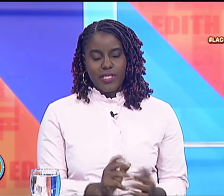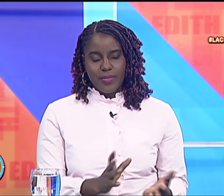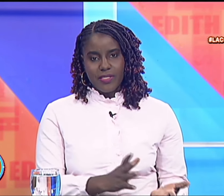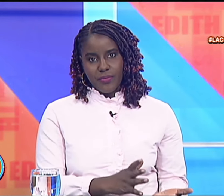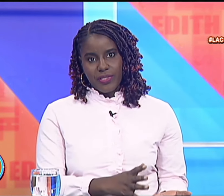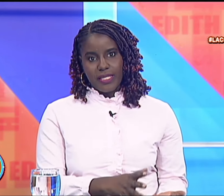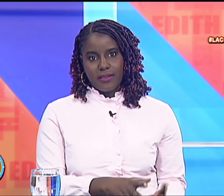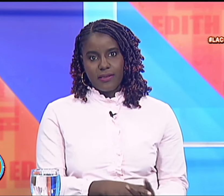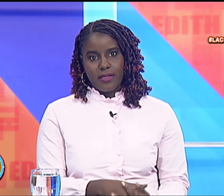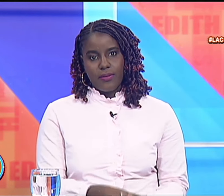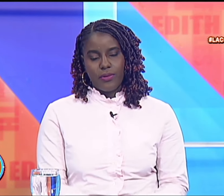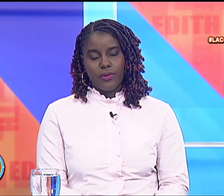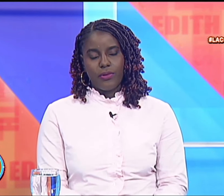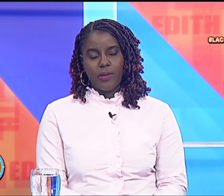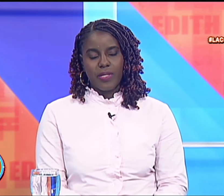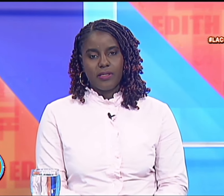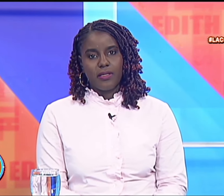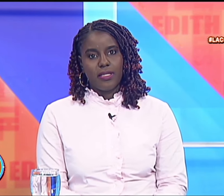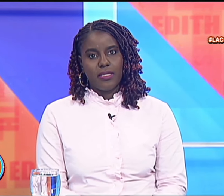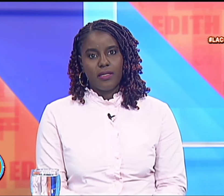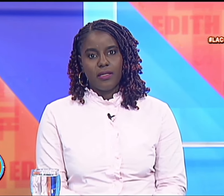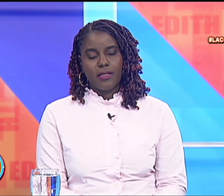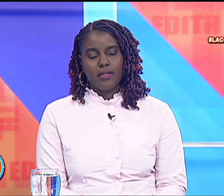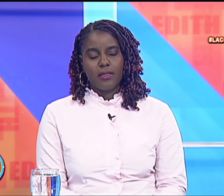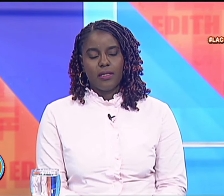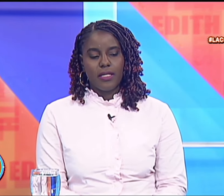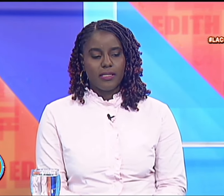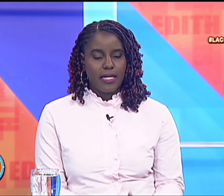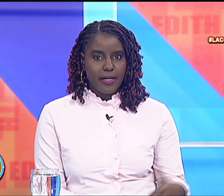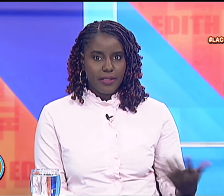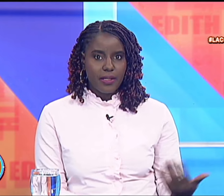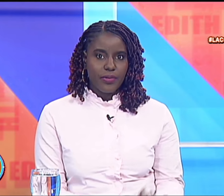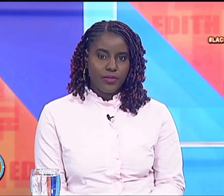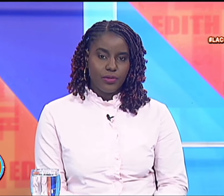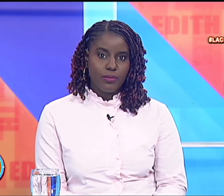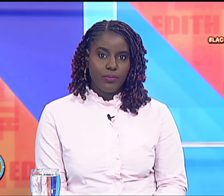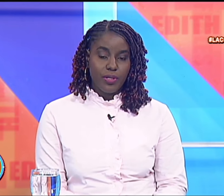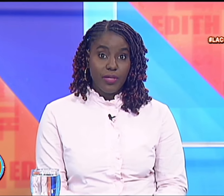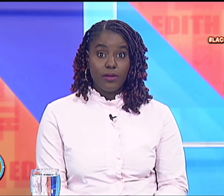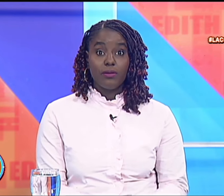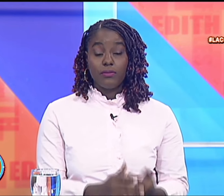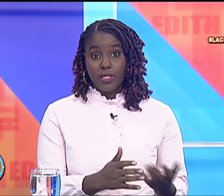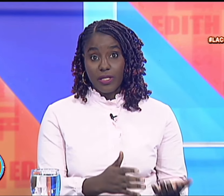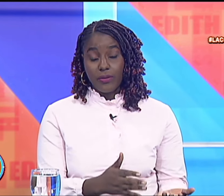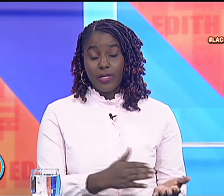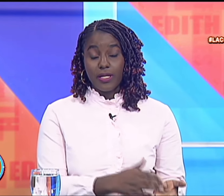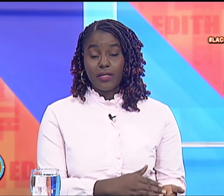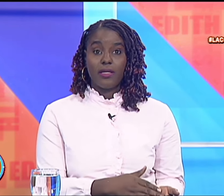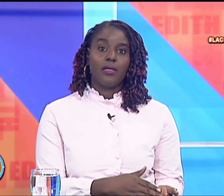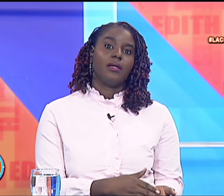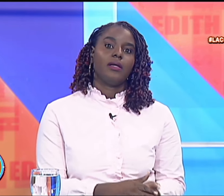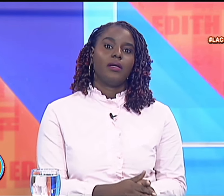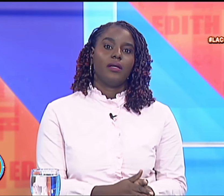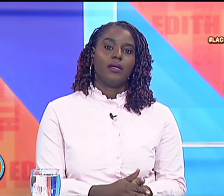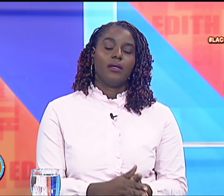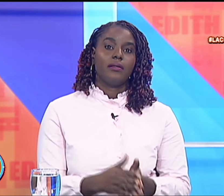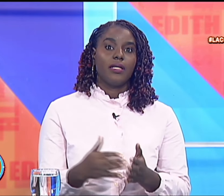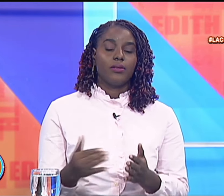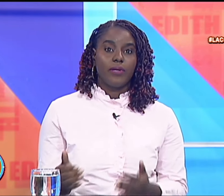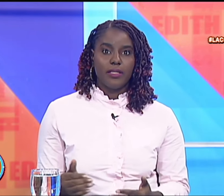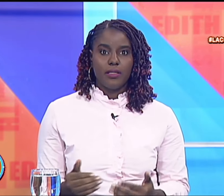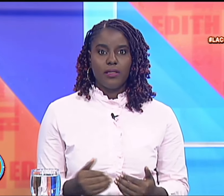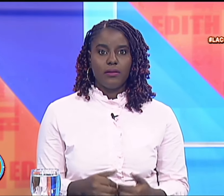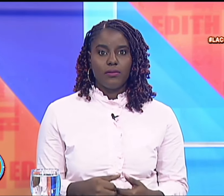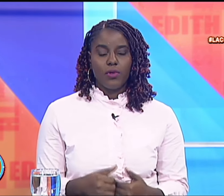Dos temas importantes abordó el presidente en esa intervención. Primero, ustedes recuerdan que